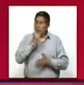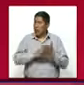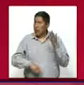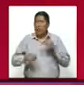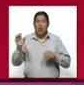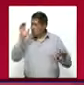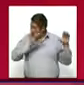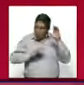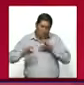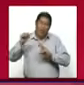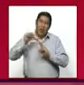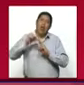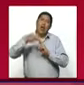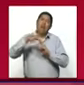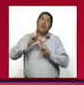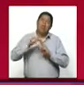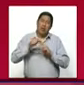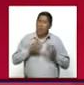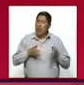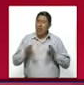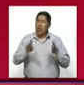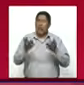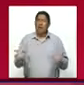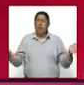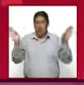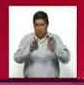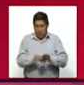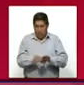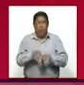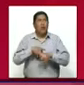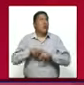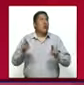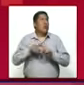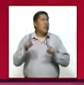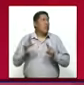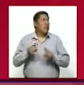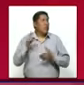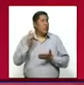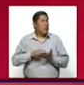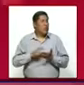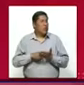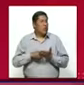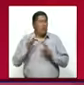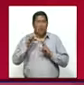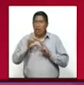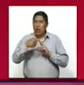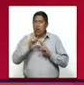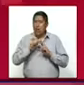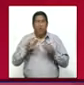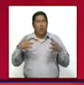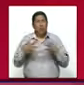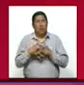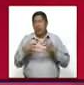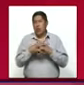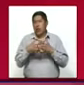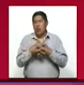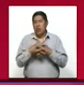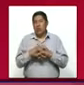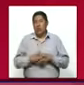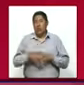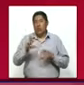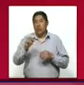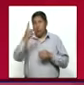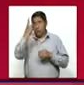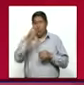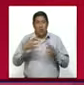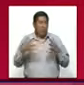están buscando rutas alternas porque sí, las carreteras están cerradas. Sin embargo, estas rutas alternas ya han sido bloqueadas. Y no solamente